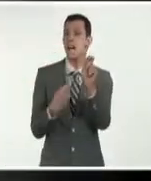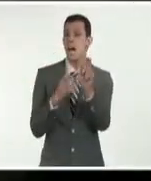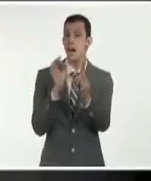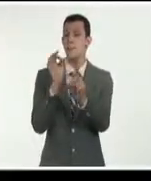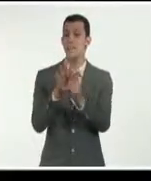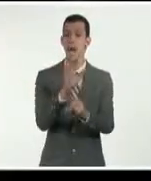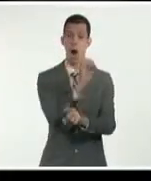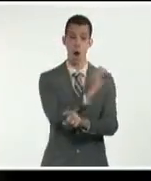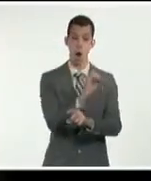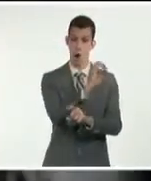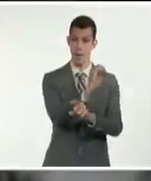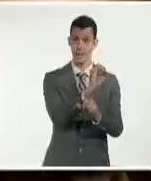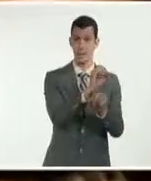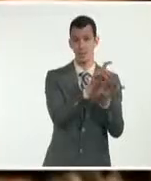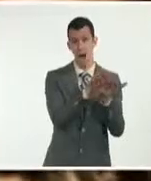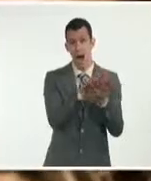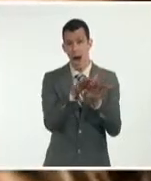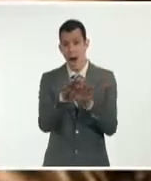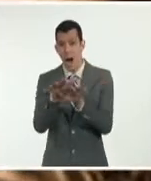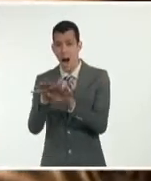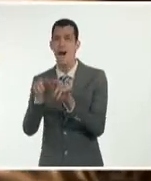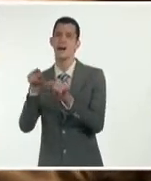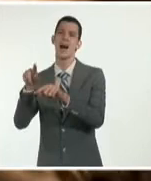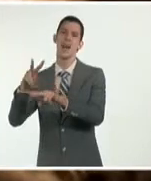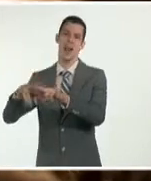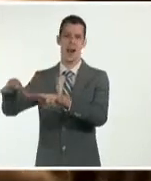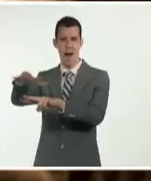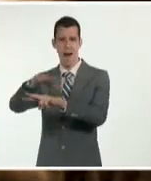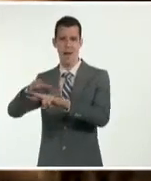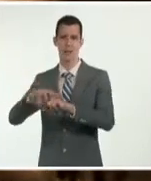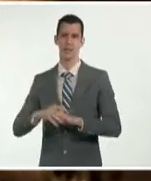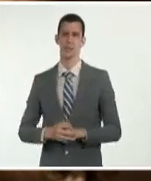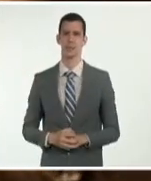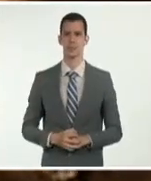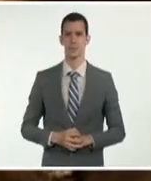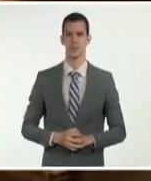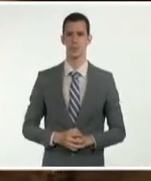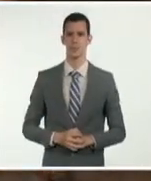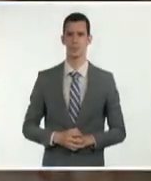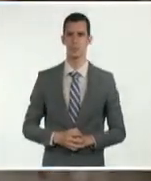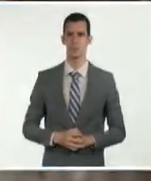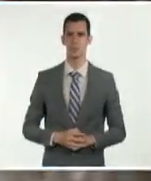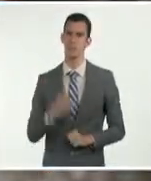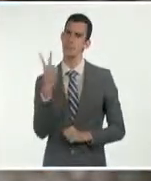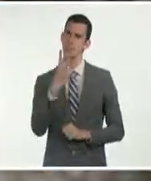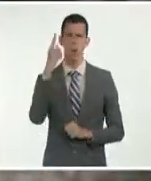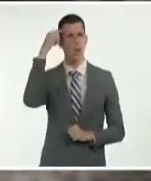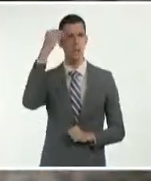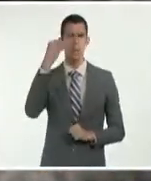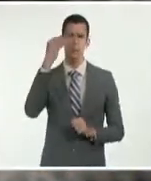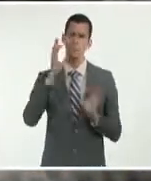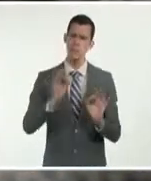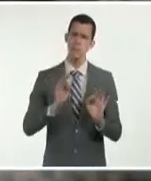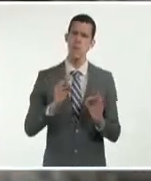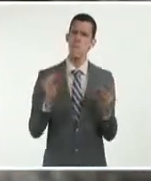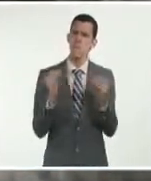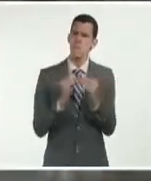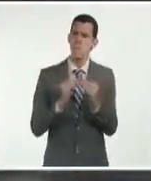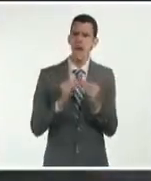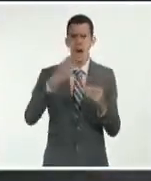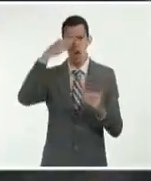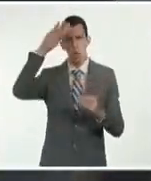un enemigo superior. Ambos fueron fieles a los ideales de independencia y a quienes lideraron la